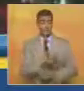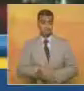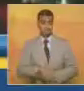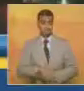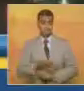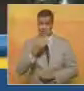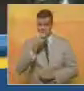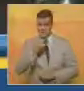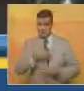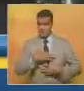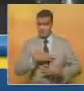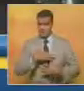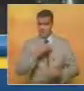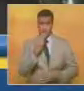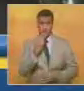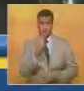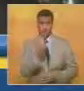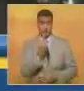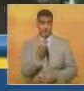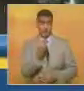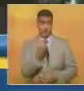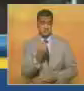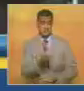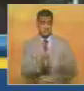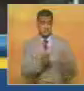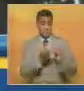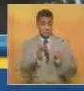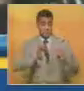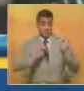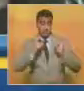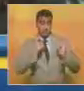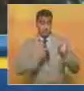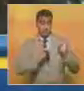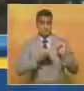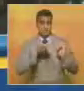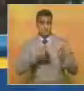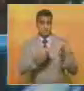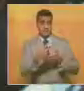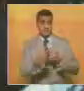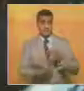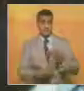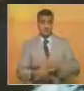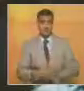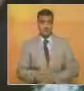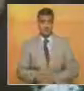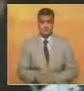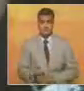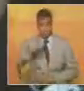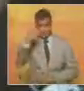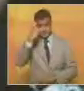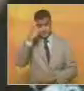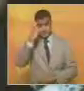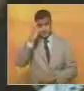que lo interesante es que la juventud no solamente se reúne para divertirse, sino también para planificar, para pensar